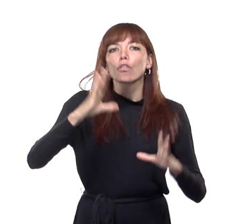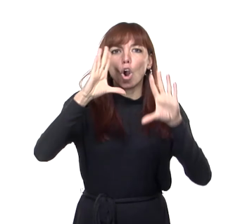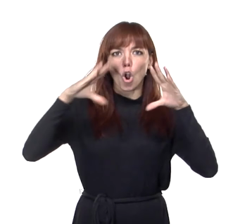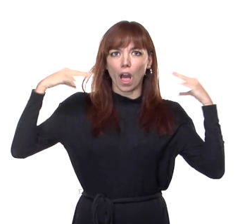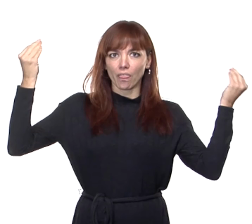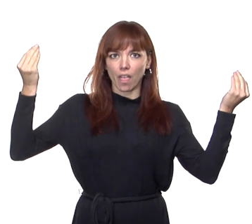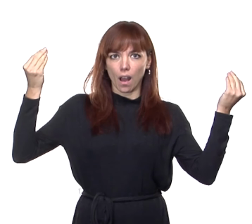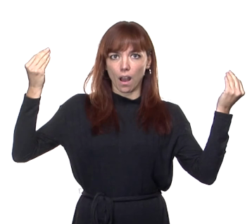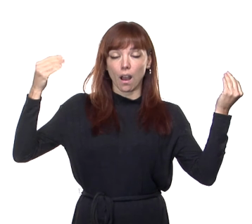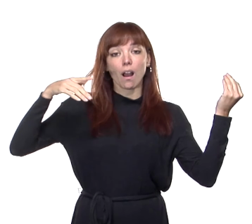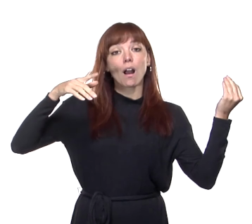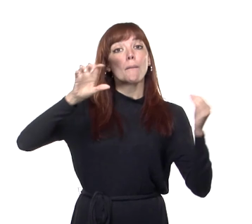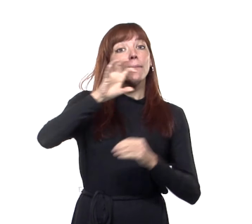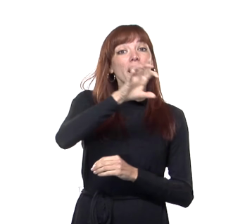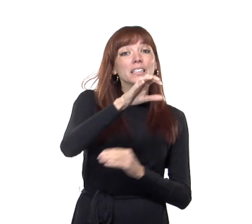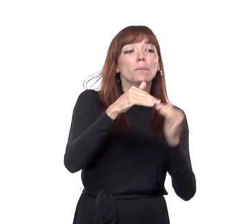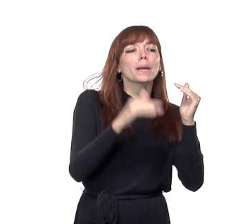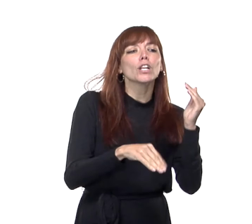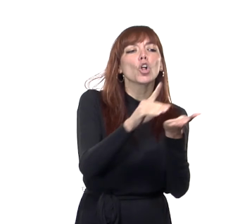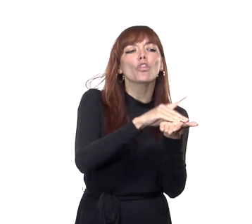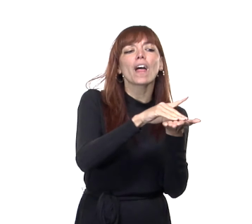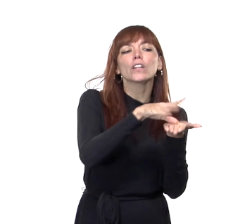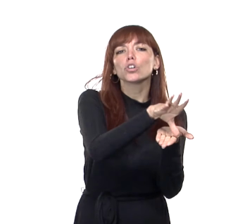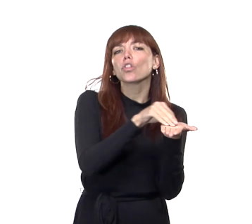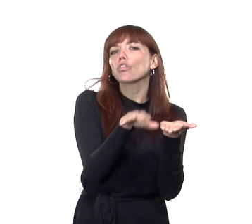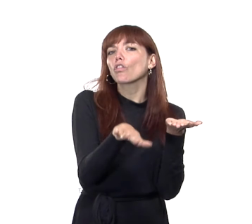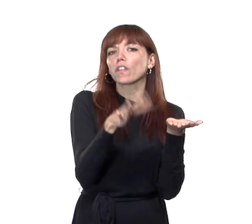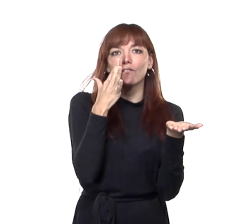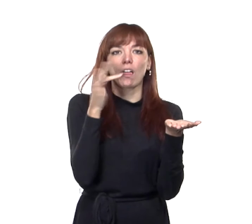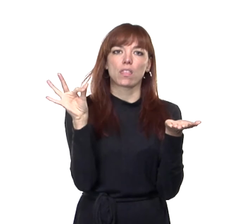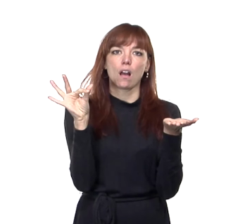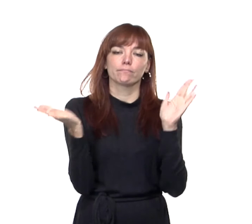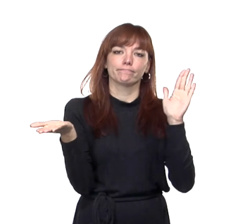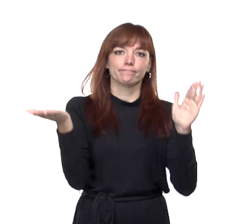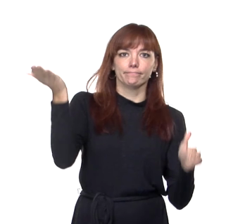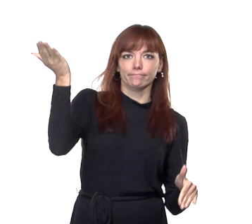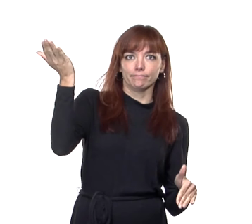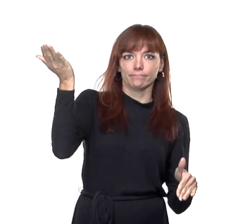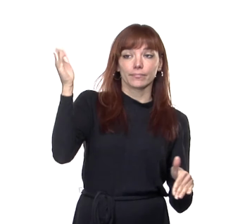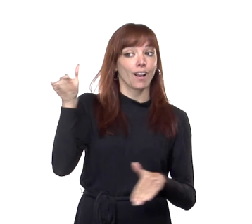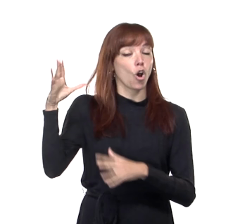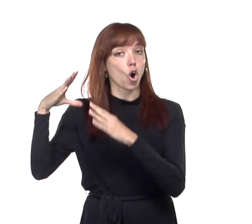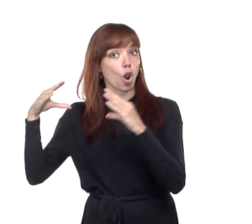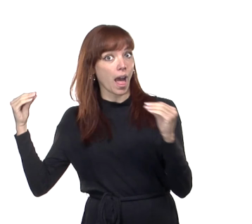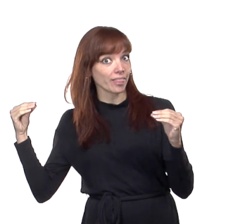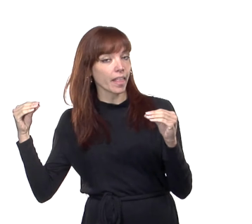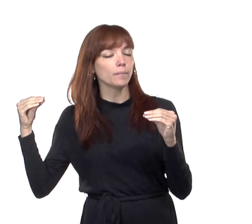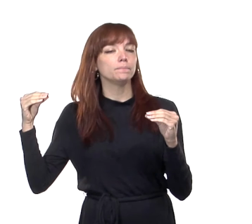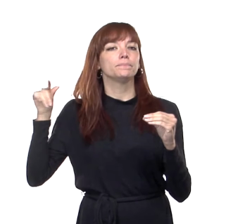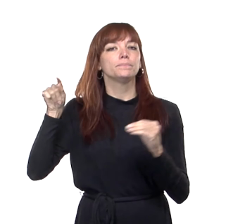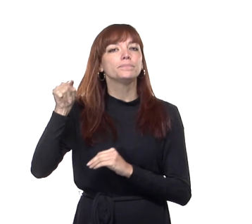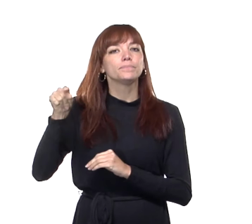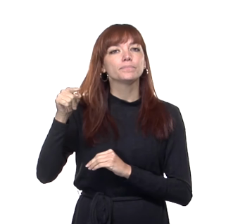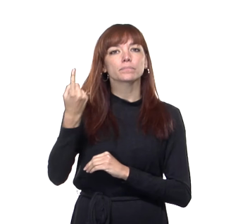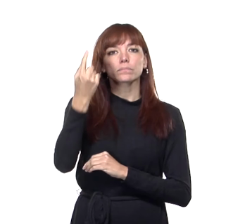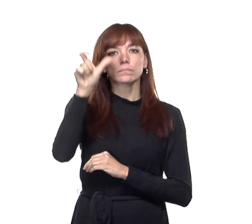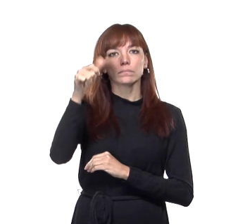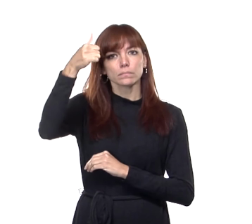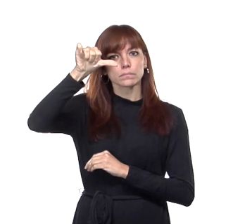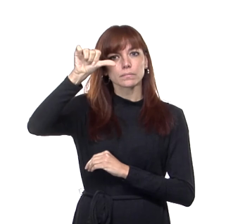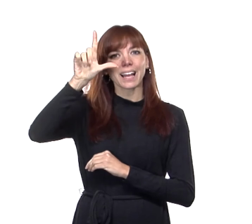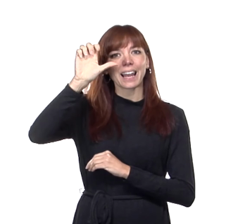el país en europa y que se tenían menos datos de la población que era francia en holanda había un un hombre se llamaba